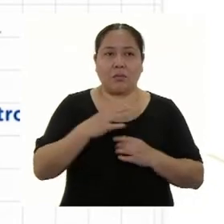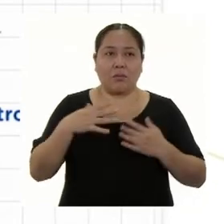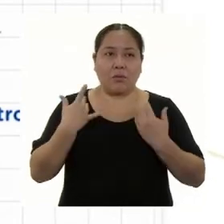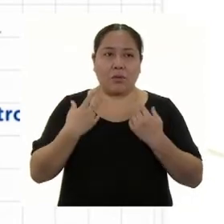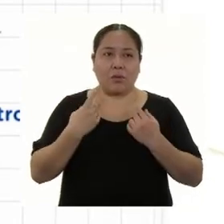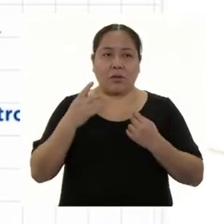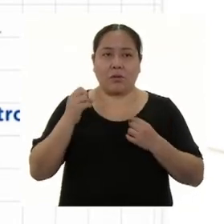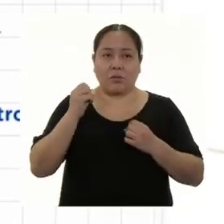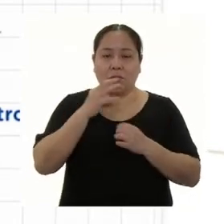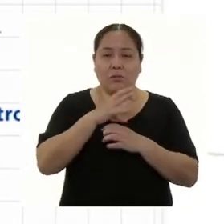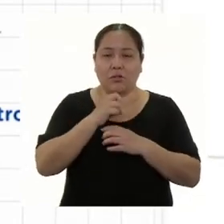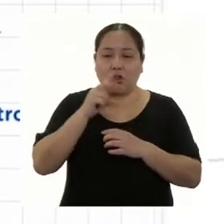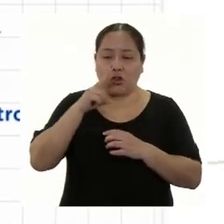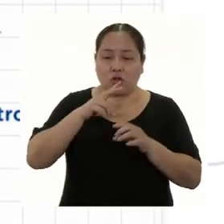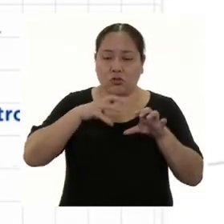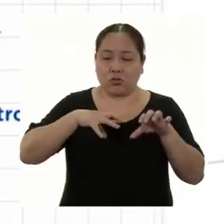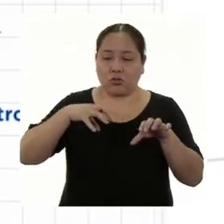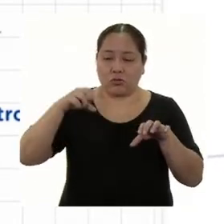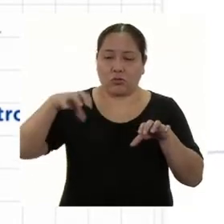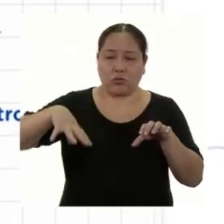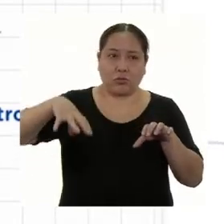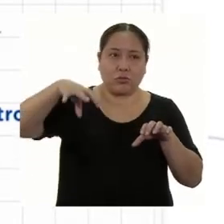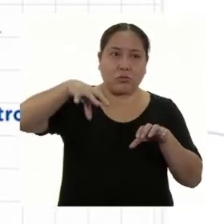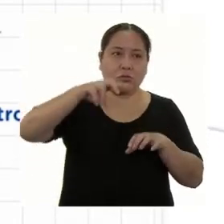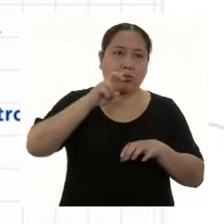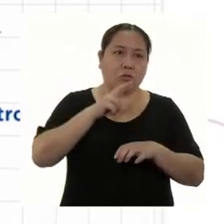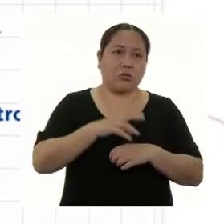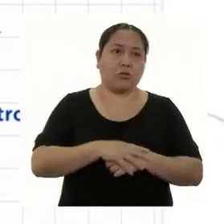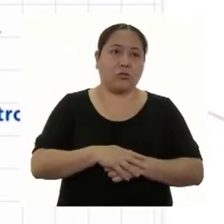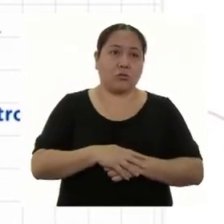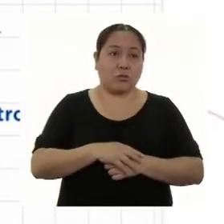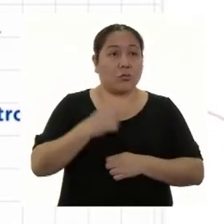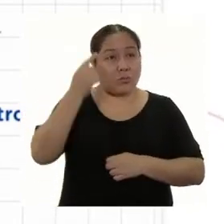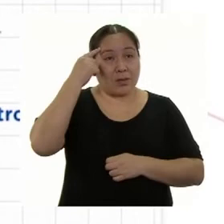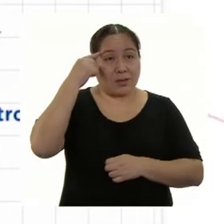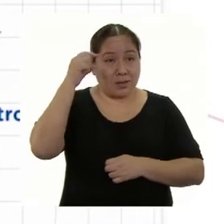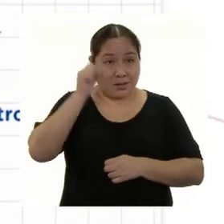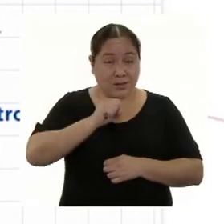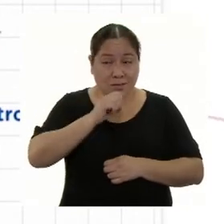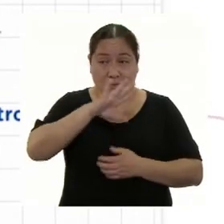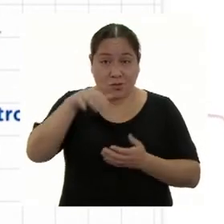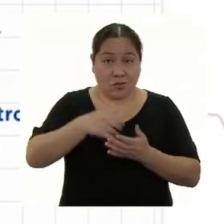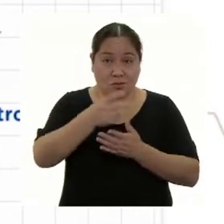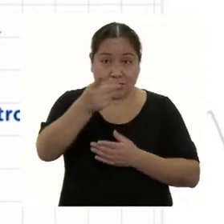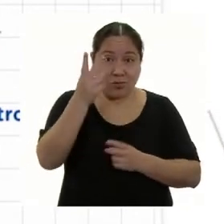2 espacios de vegetales. ¿No lo creen así todas y todas en casa?